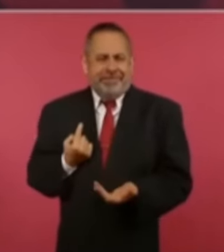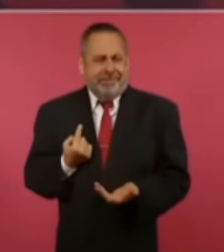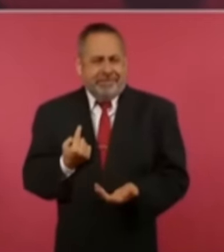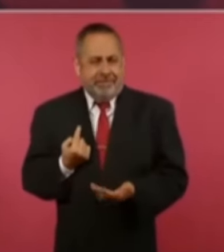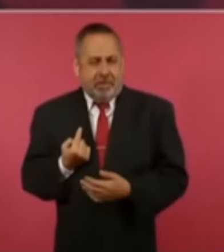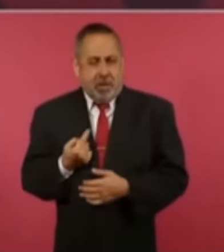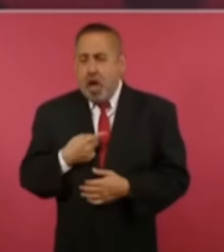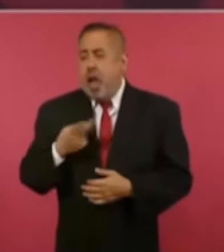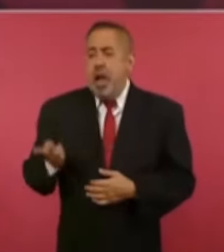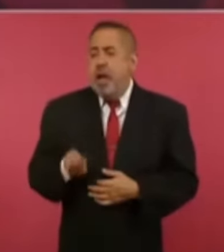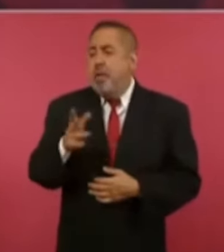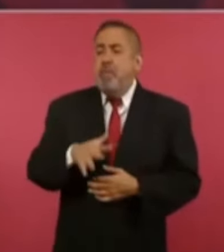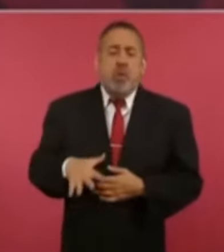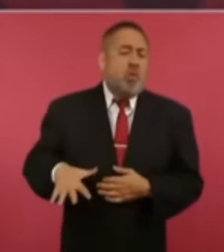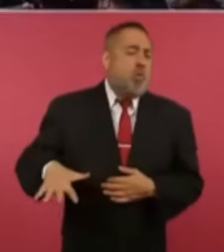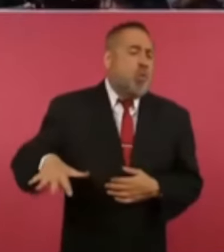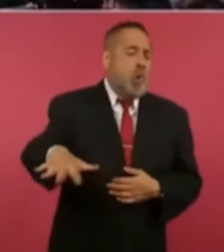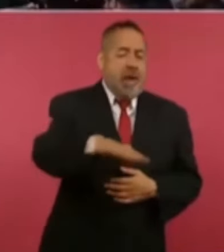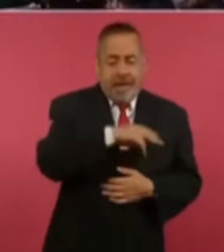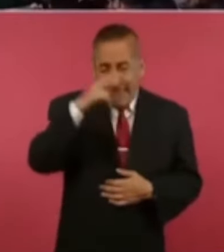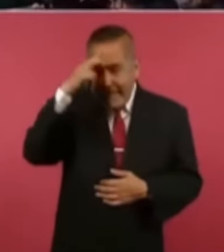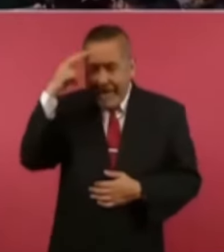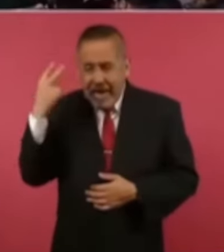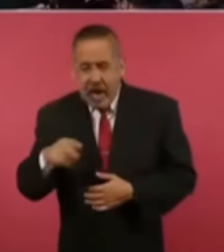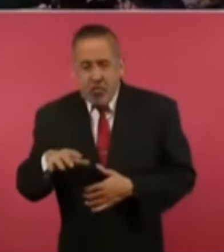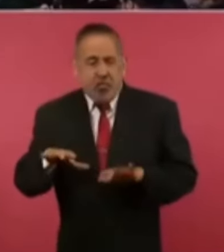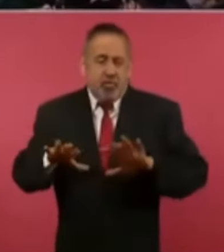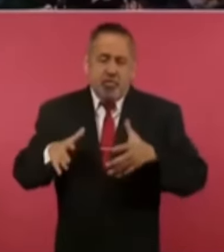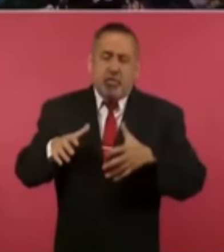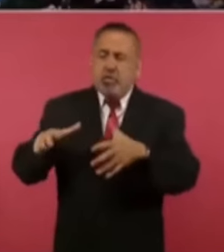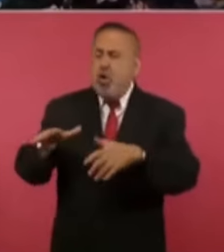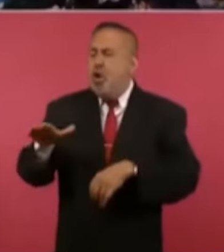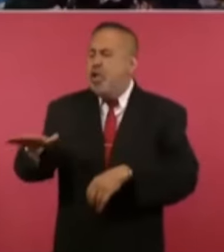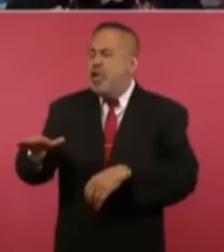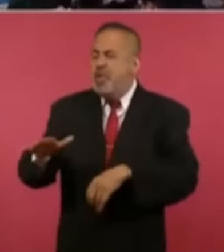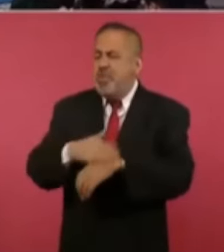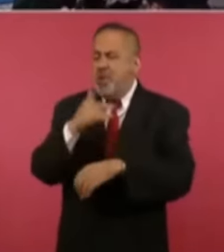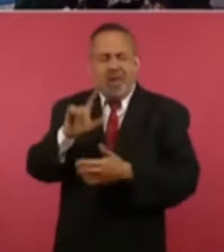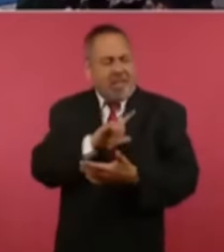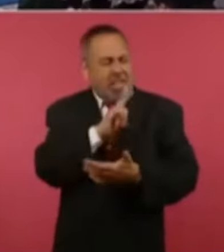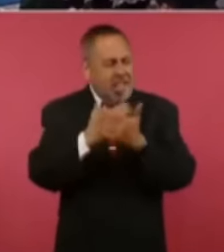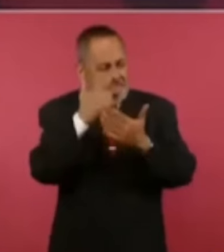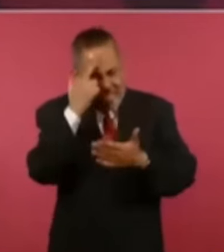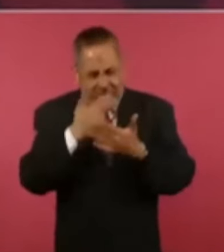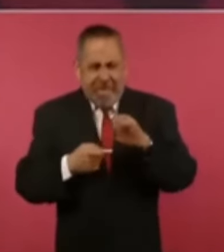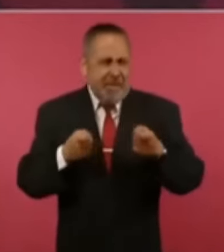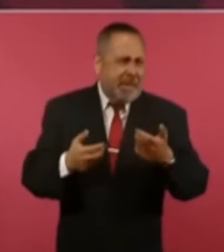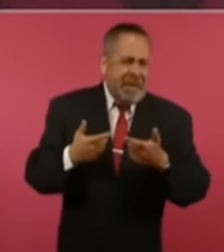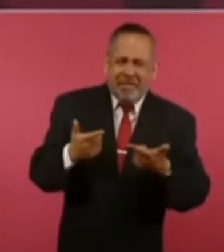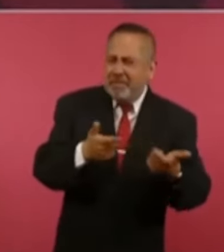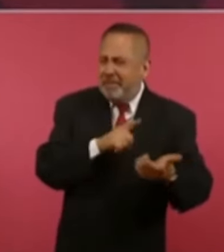Si ustedes le preguntan al pueblo de México por qué hay delincuencia,